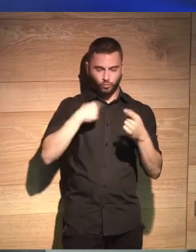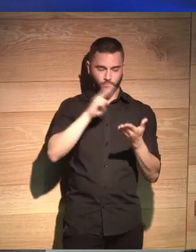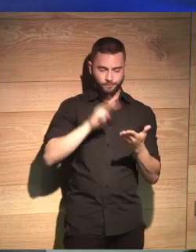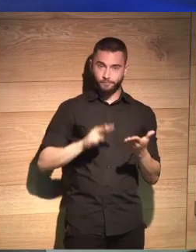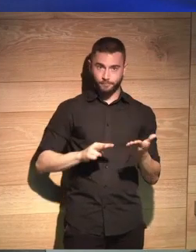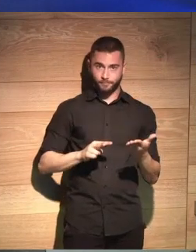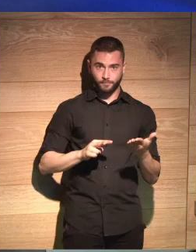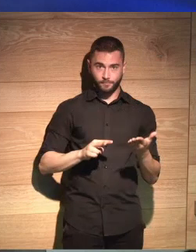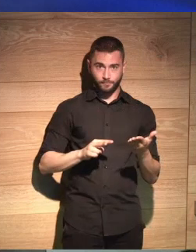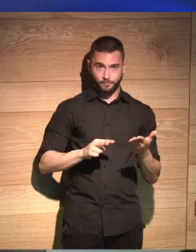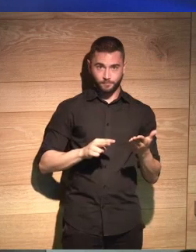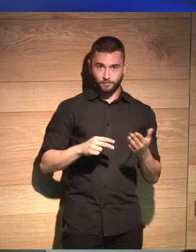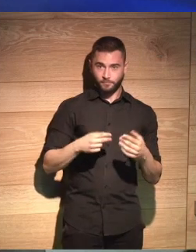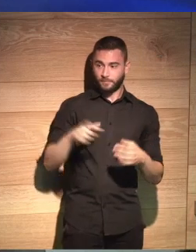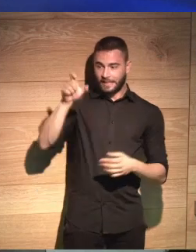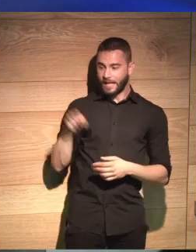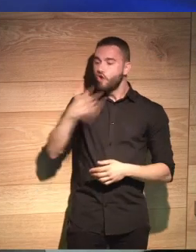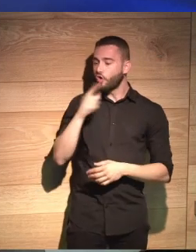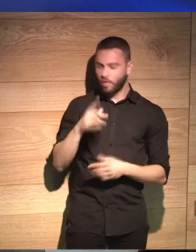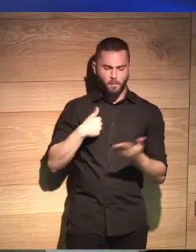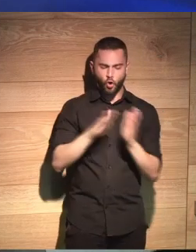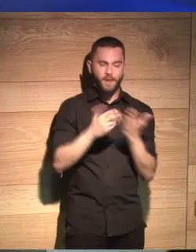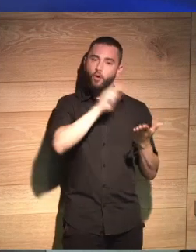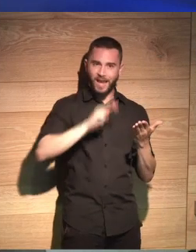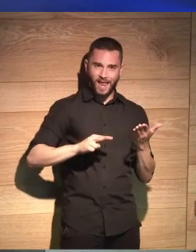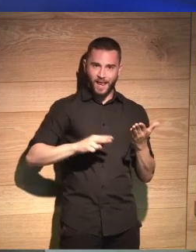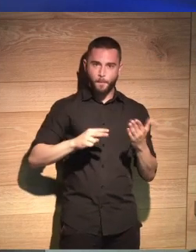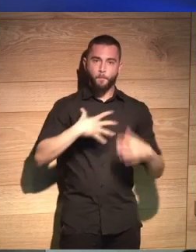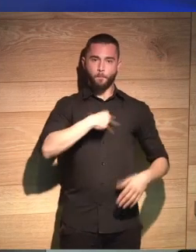conocerla, leía a Valeria, Papeles falsos, y ahí